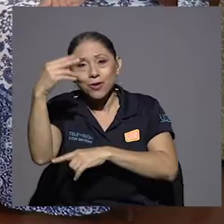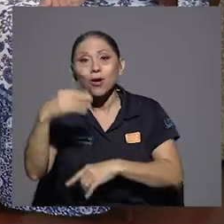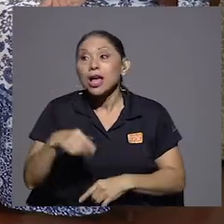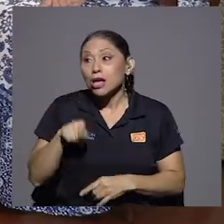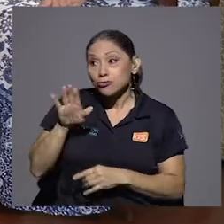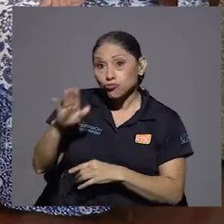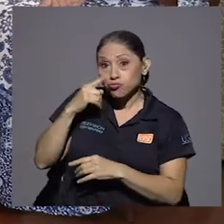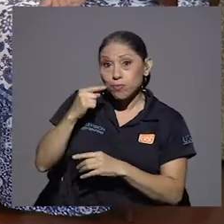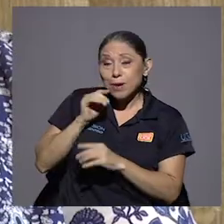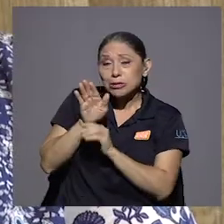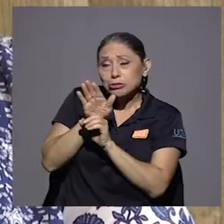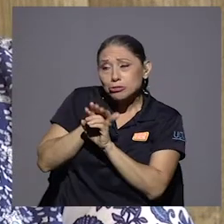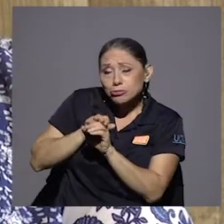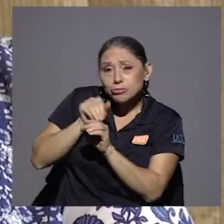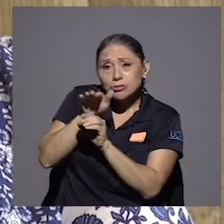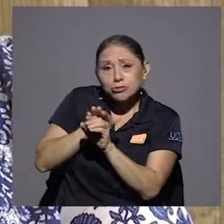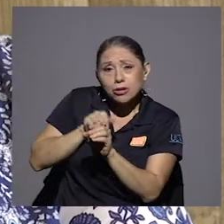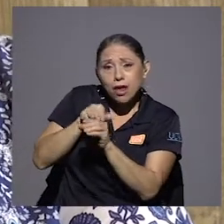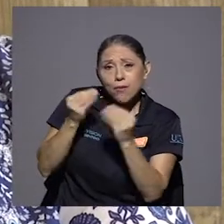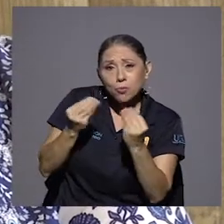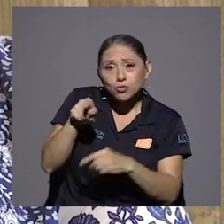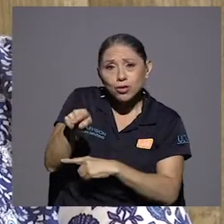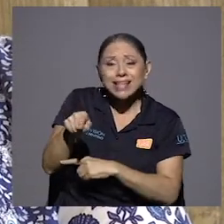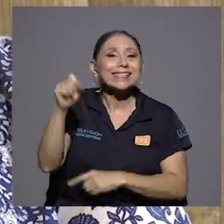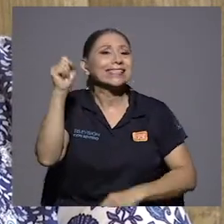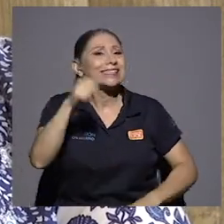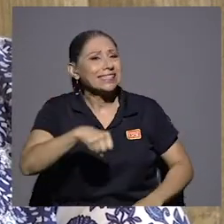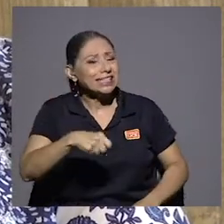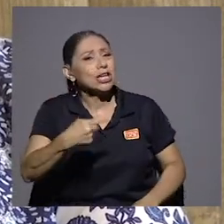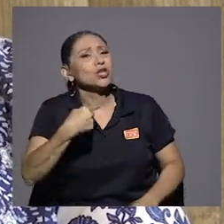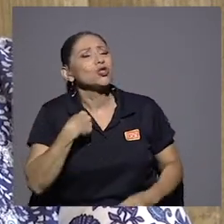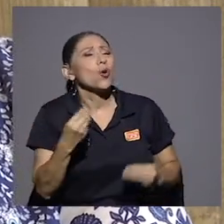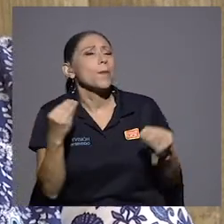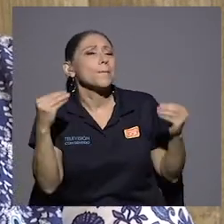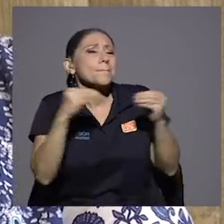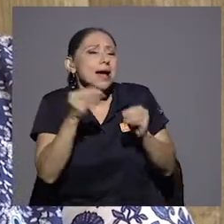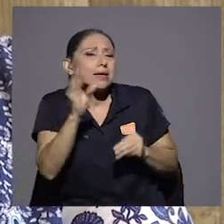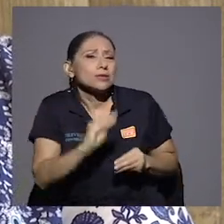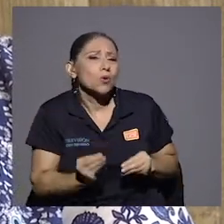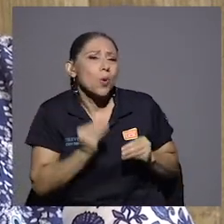Es que imagínese que yo era mucho menor que mis hermanos. Sí, sí.